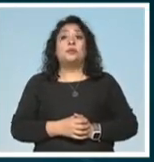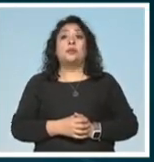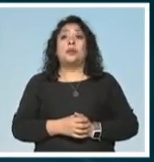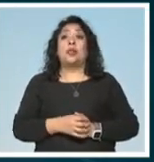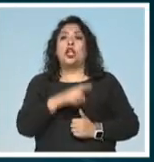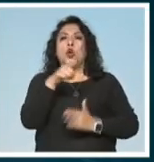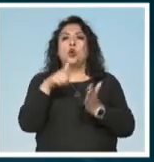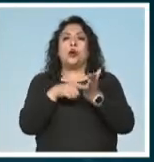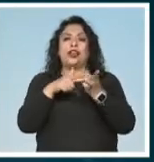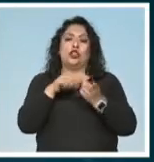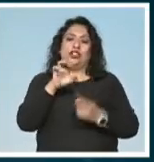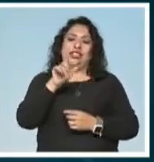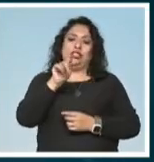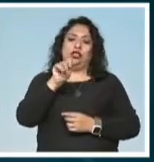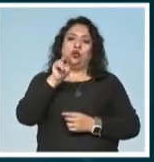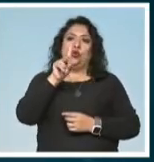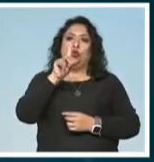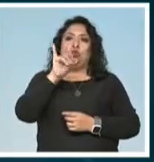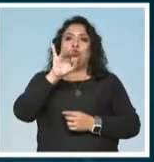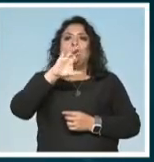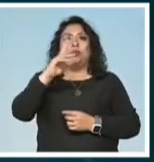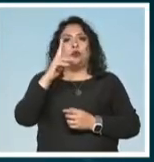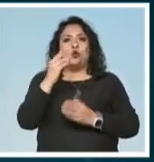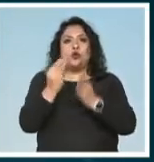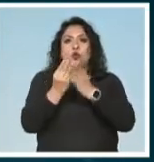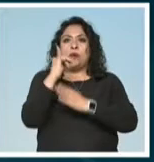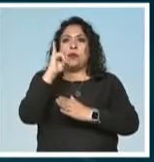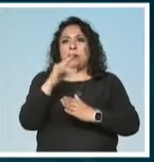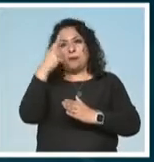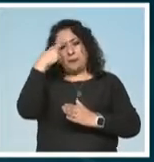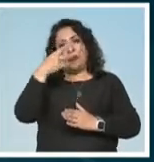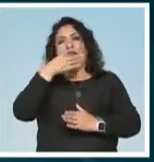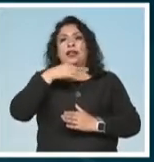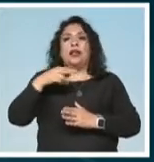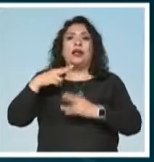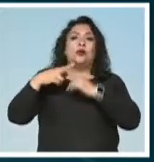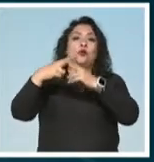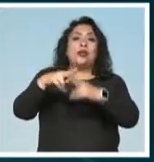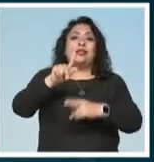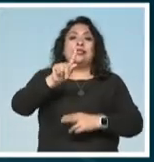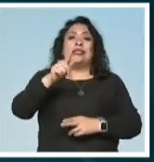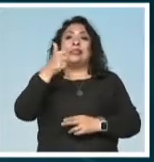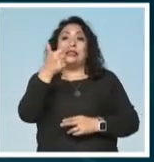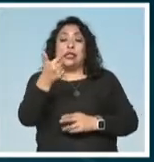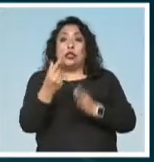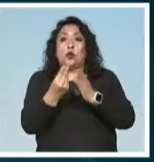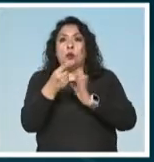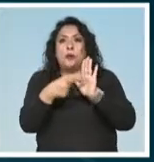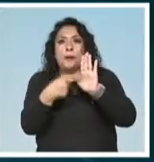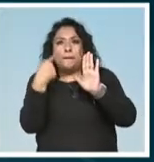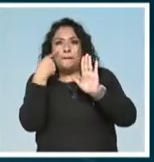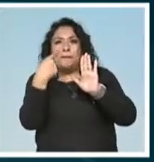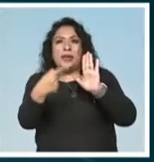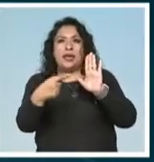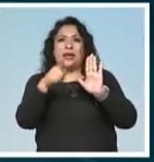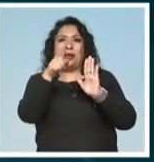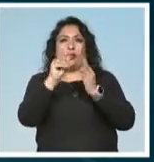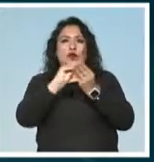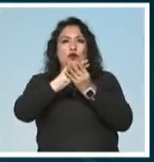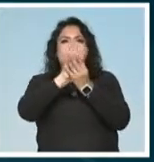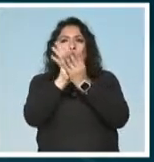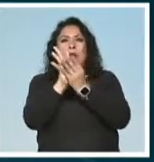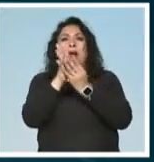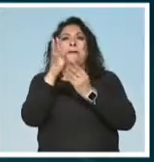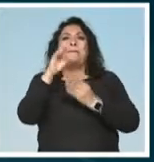Los estudios Churubusco renuevan su imagen para celebrar su 77 aniversario. Esta es una nueva reinterpretación del clásico maguey, que por